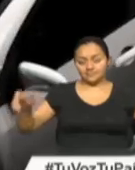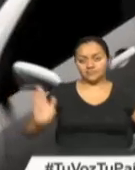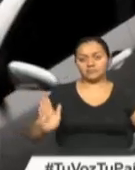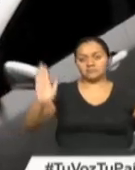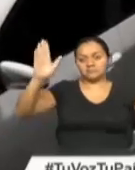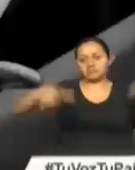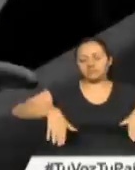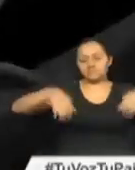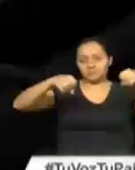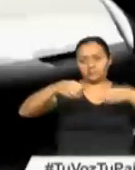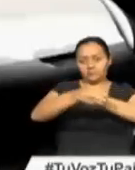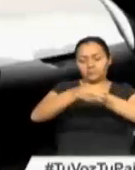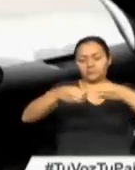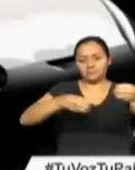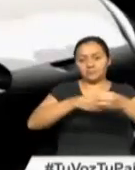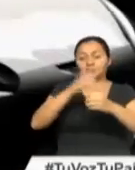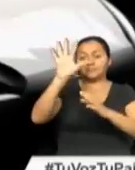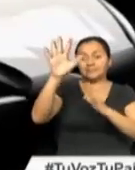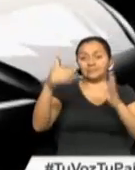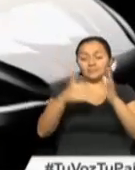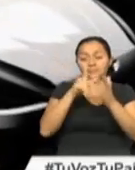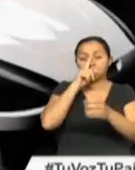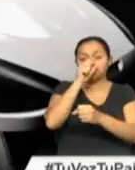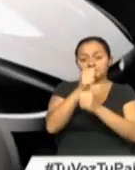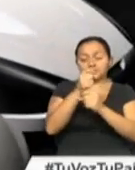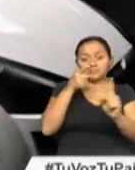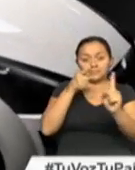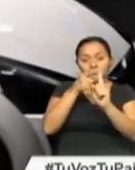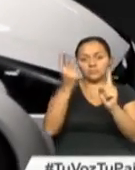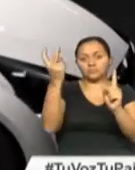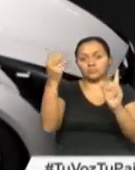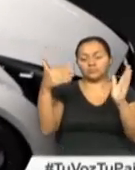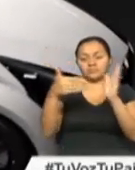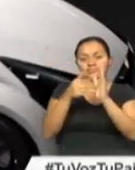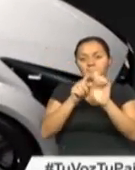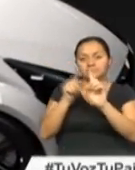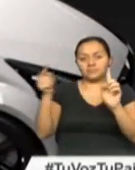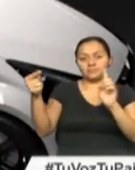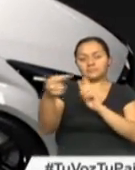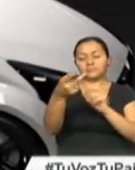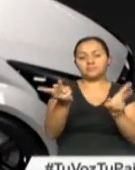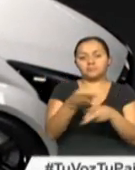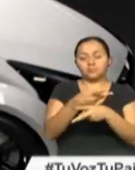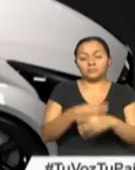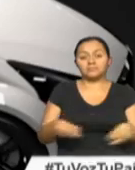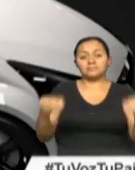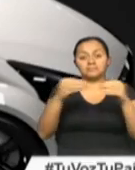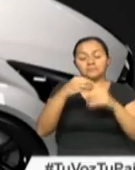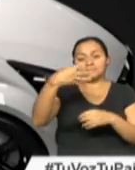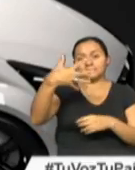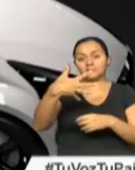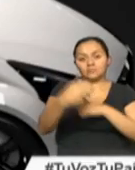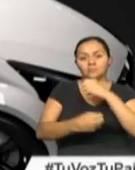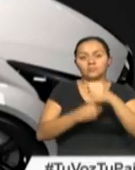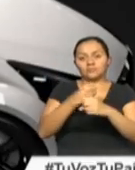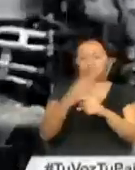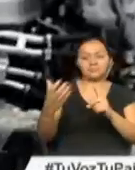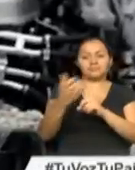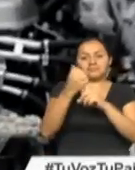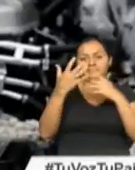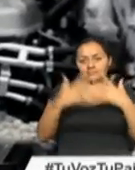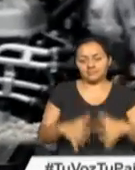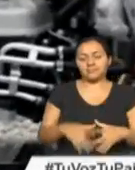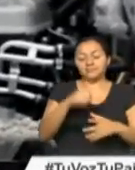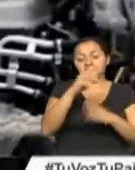generará alrededor de 5.000 empleos directos y 12.000 indirectos en su producción máxima, que será el quinto año. El